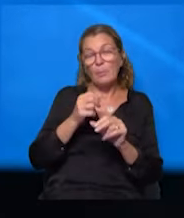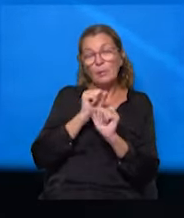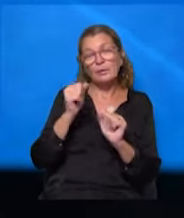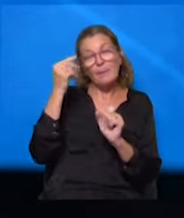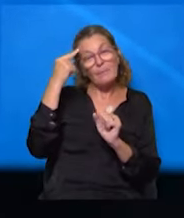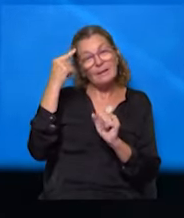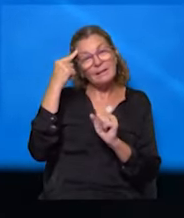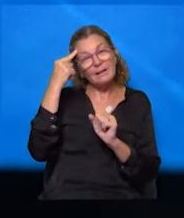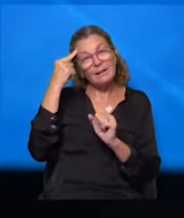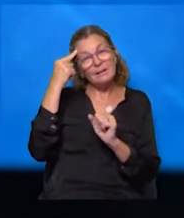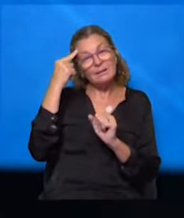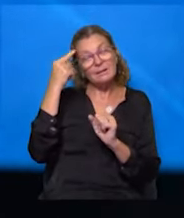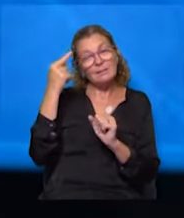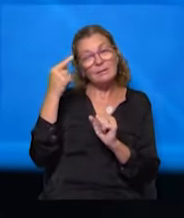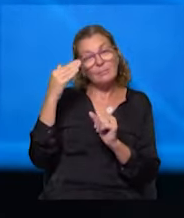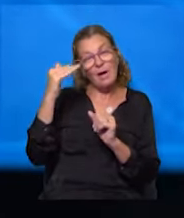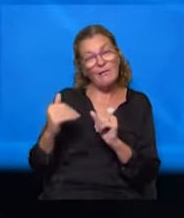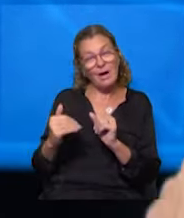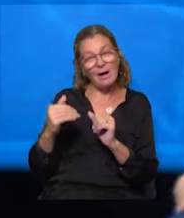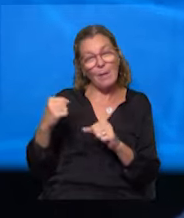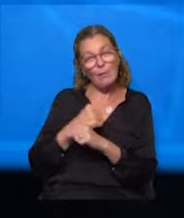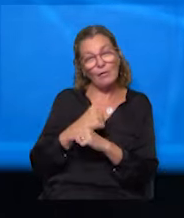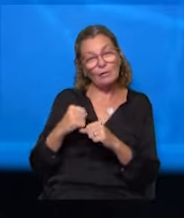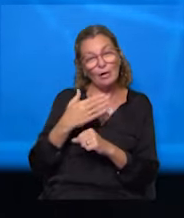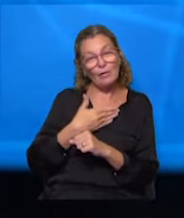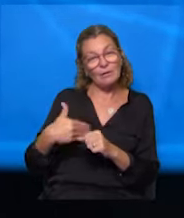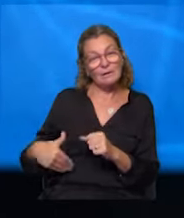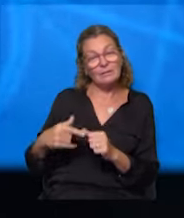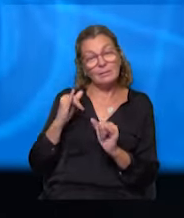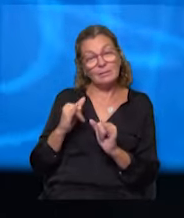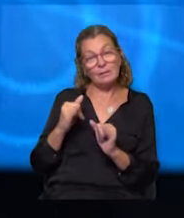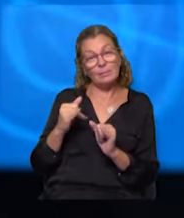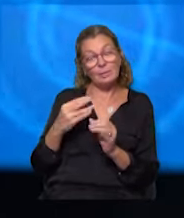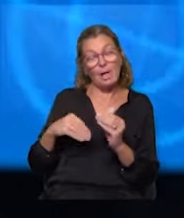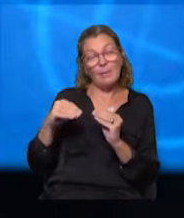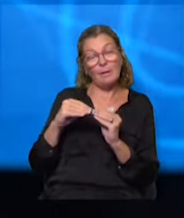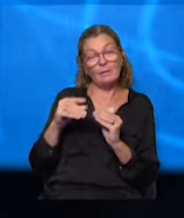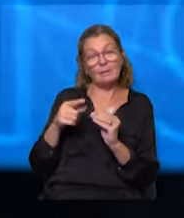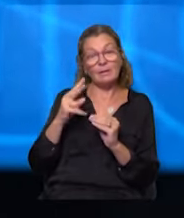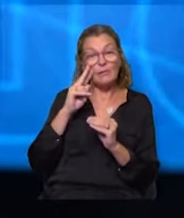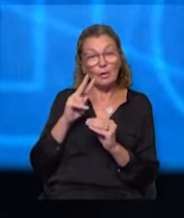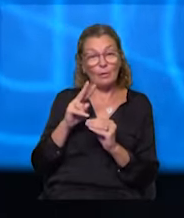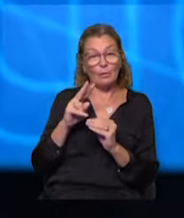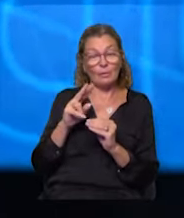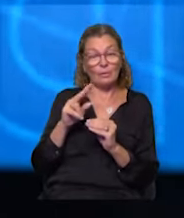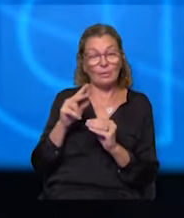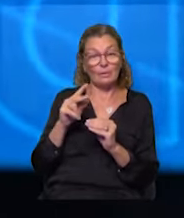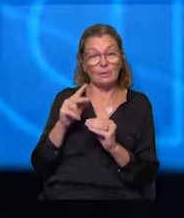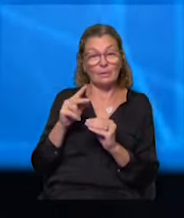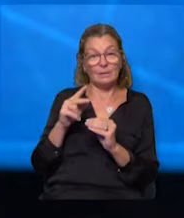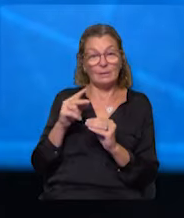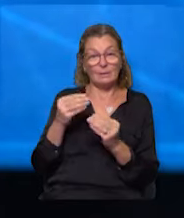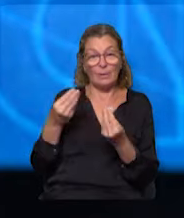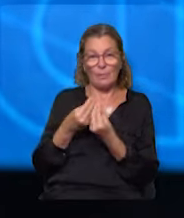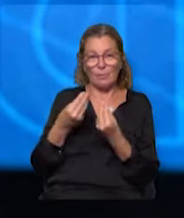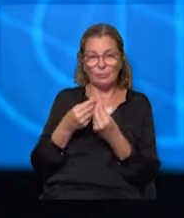pensar debería estar aún más baja la aprobación de gobierno y sí porque además otra cosa que se vio ha sido una catarata